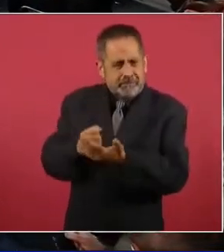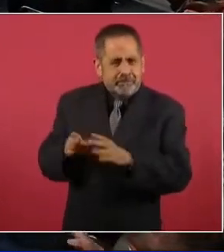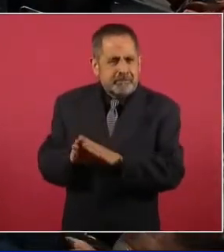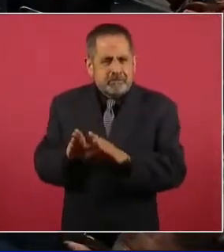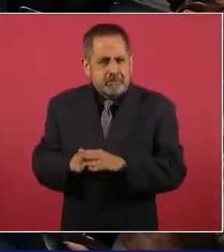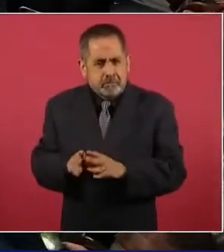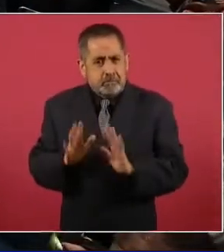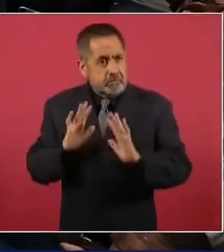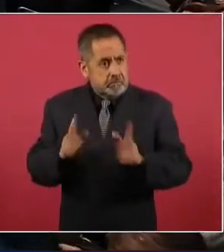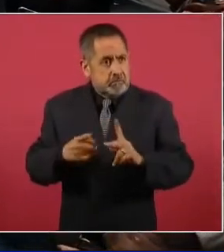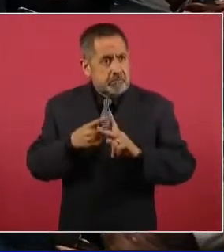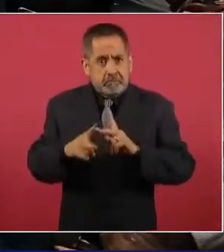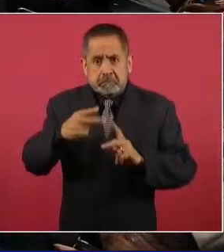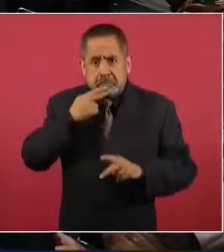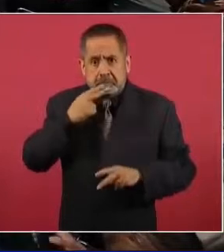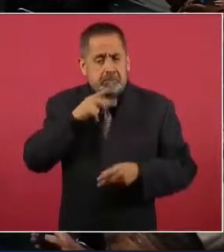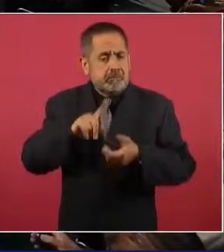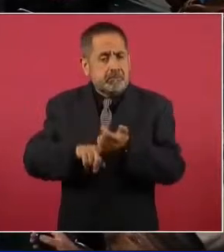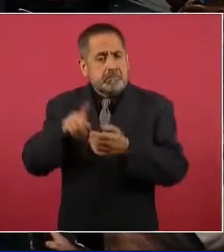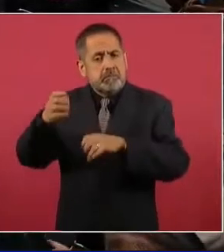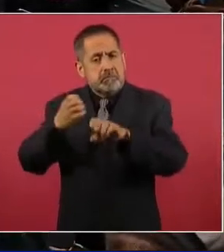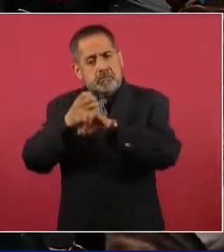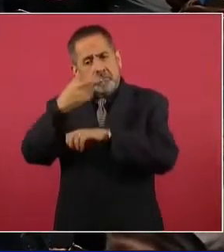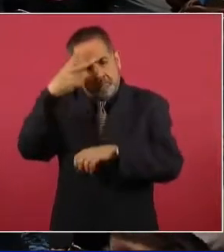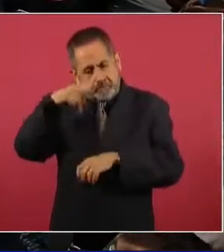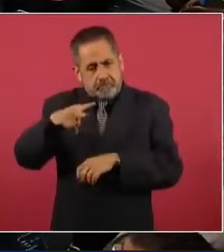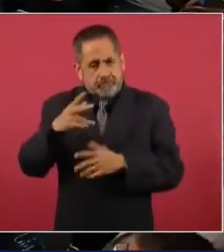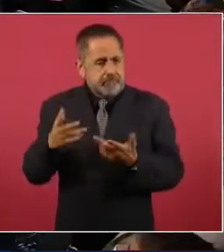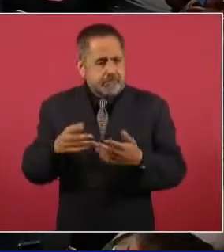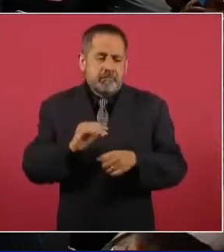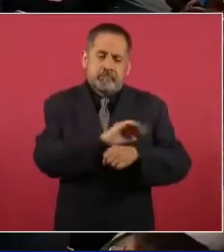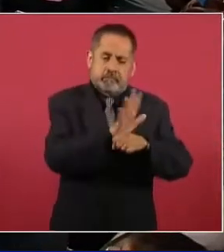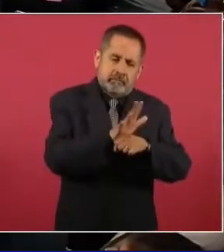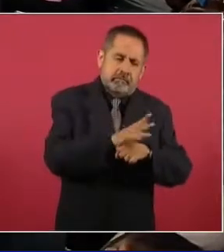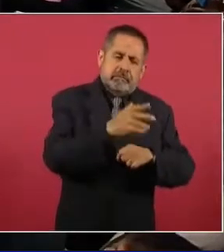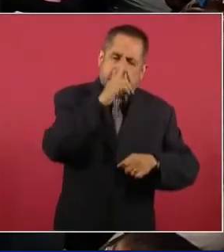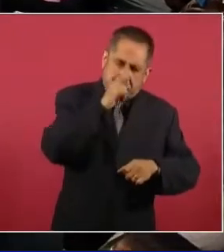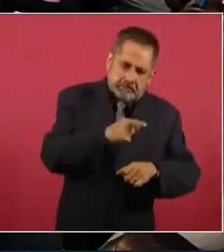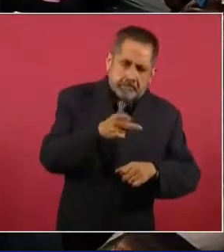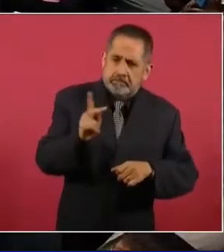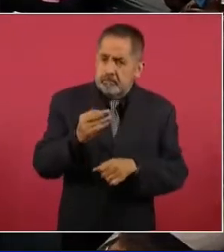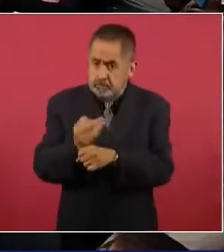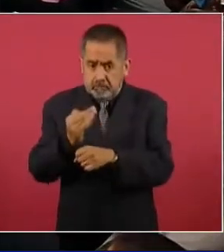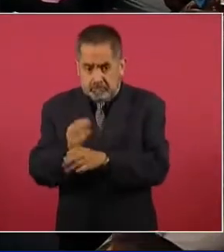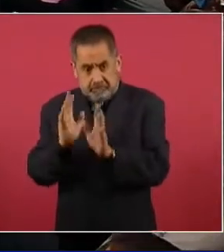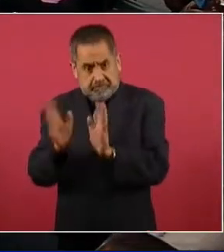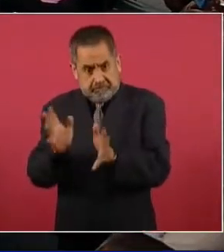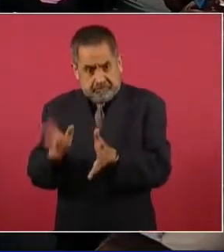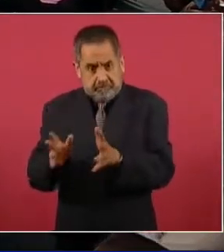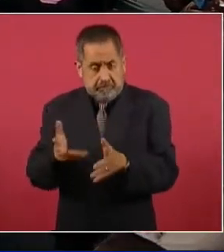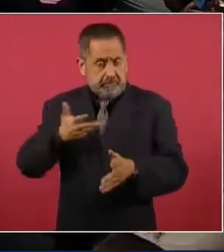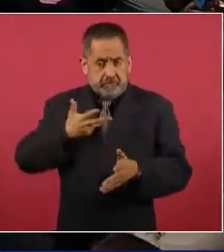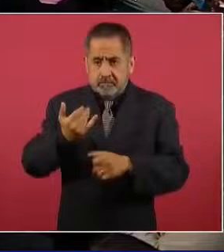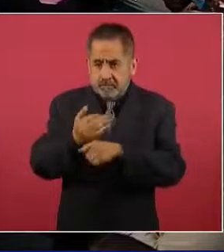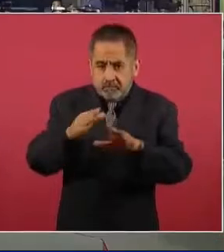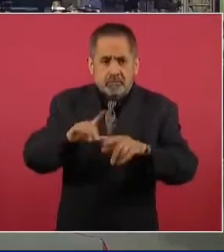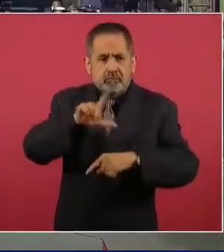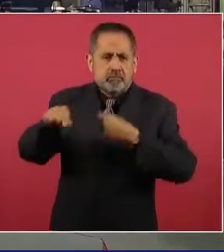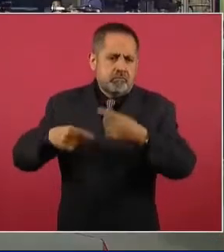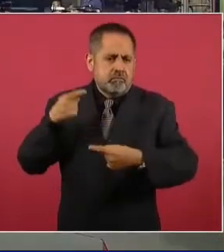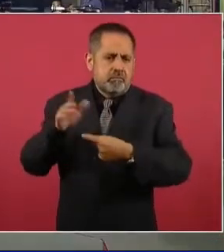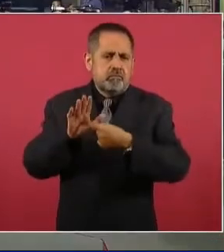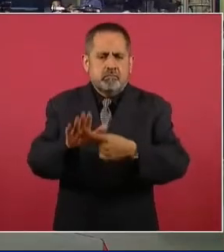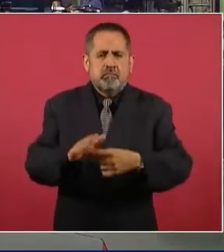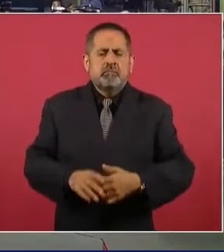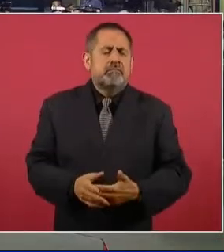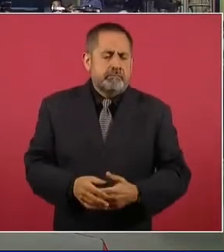ya funcionan en el Estado de México, porque con la pandemia pues todo se atoró. No sé cómo quedó en esa situación, si lo tengan ahorita o también después.